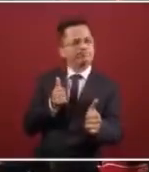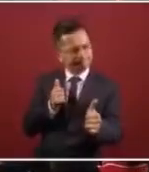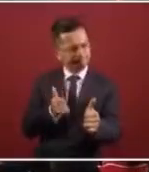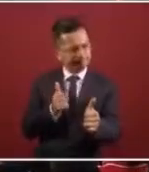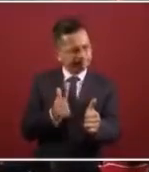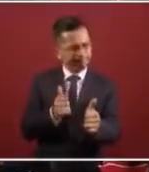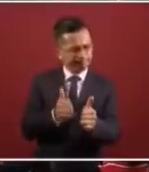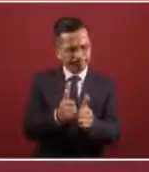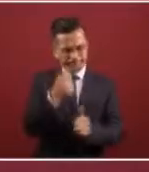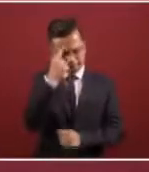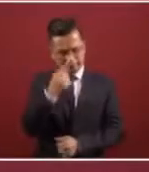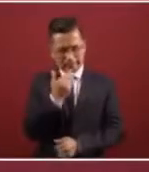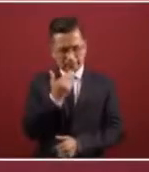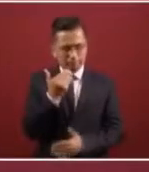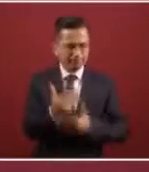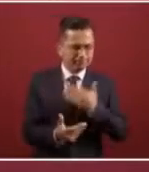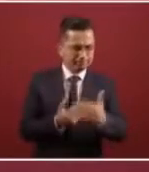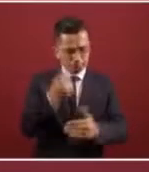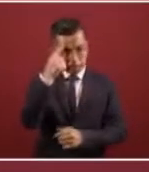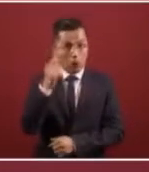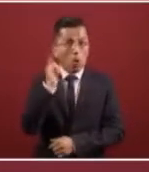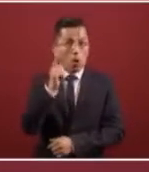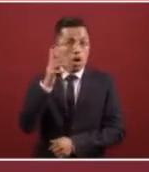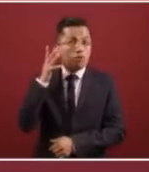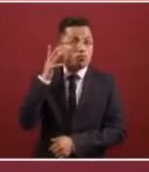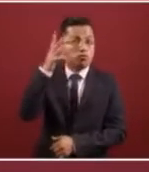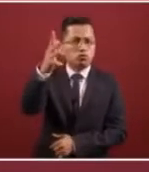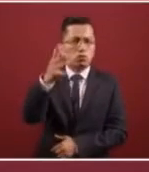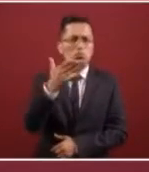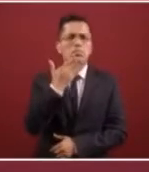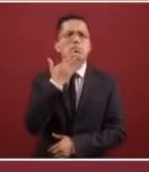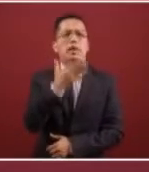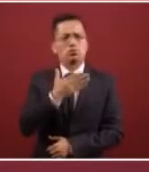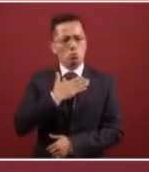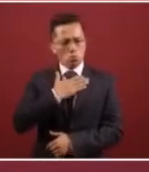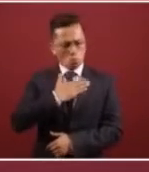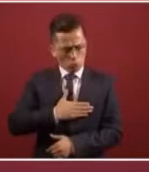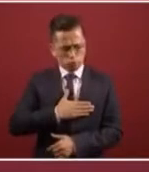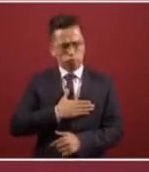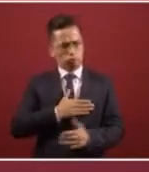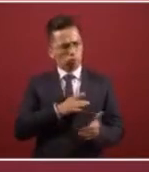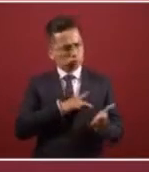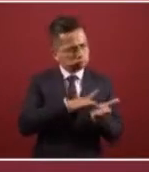hacia adelante ya estemos parejos y no nos quedemos a deber nada.